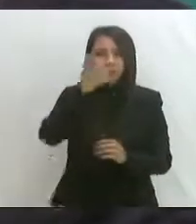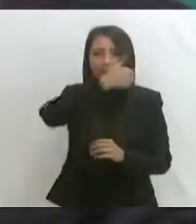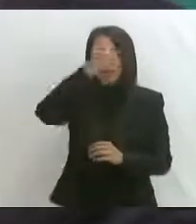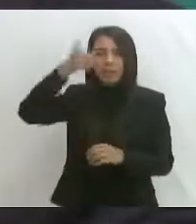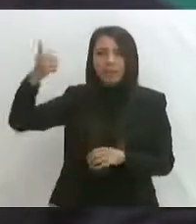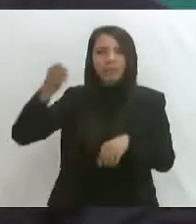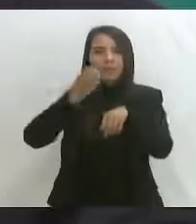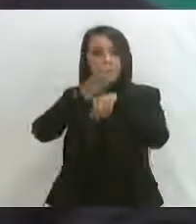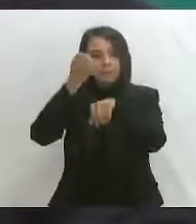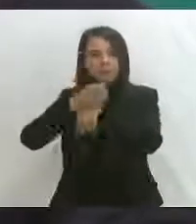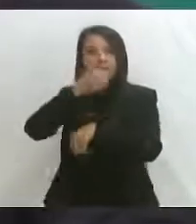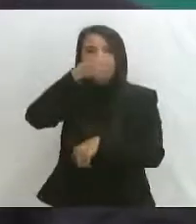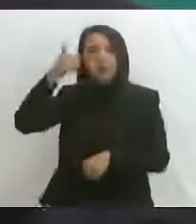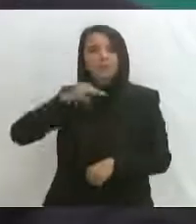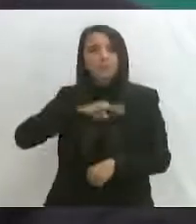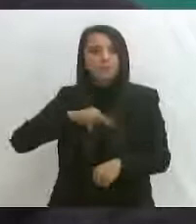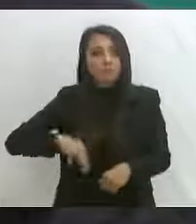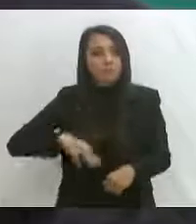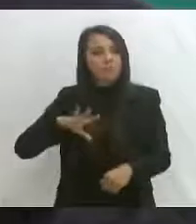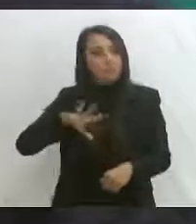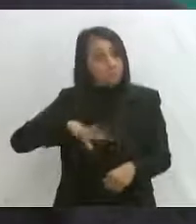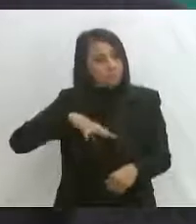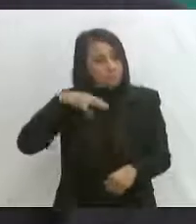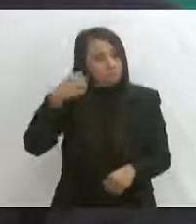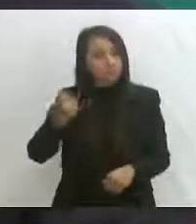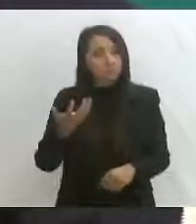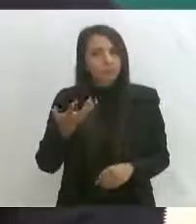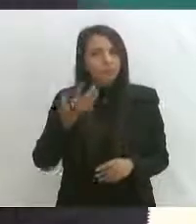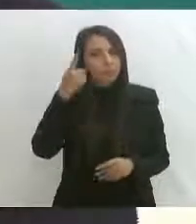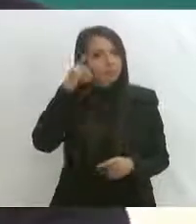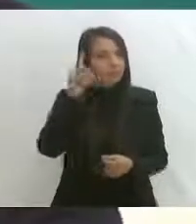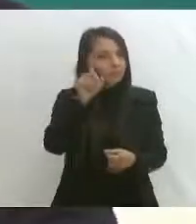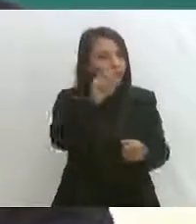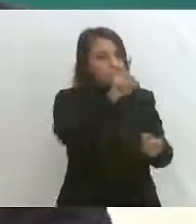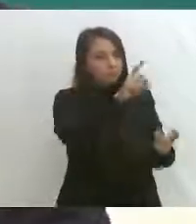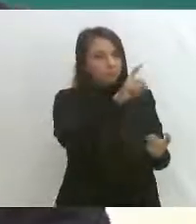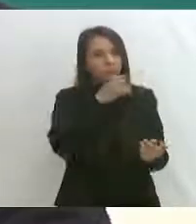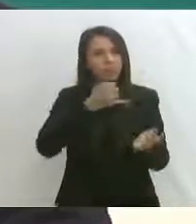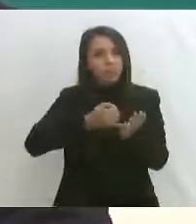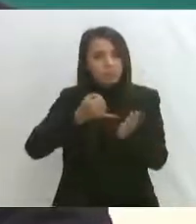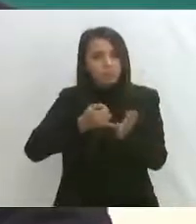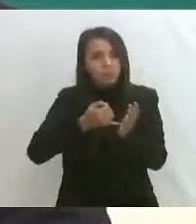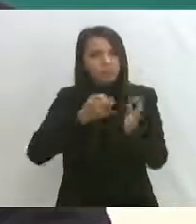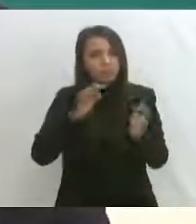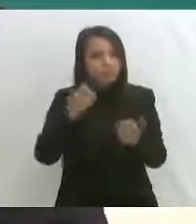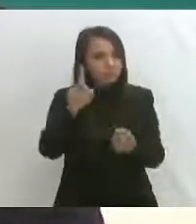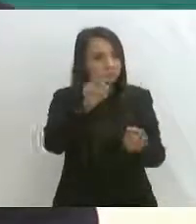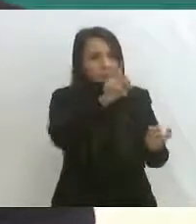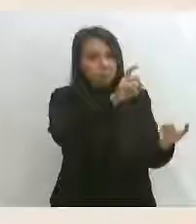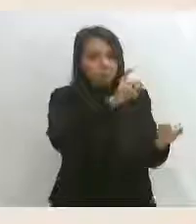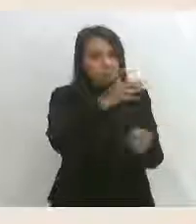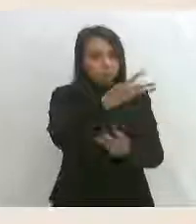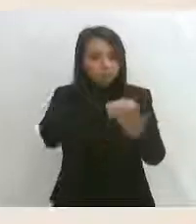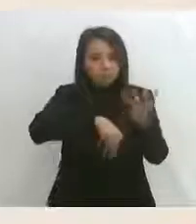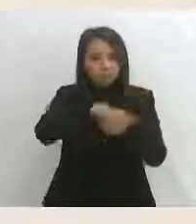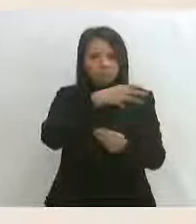estado, en los municipios, para tener una mejor recaudación de ingresos locales, ingresos